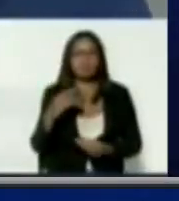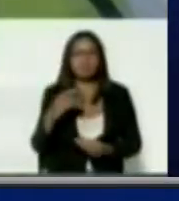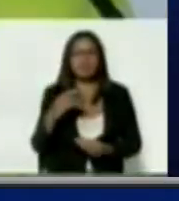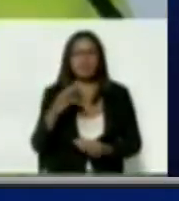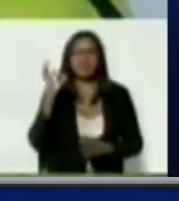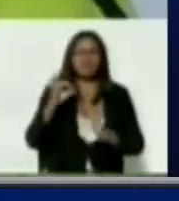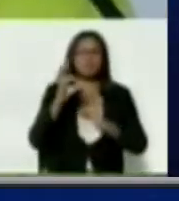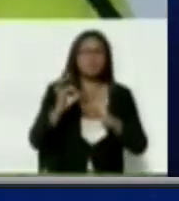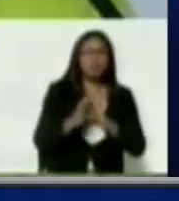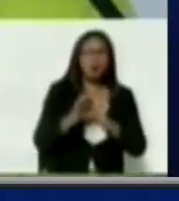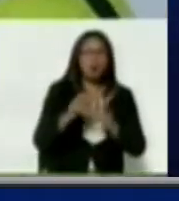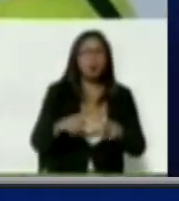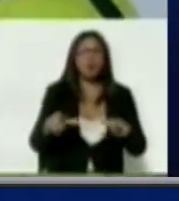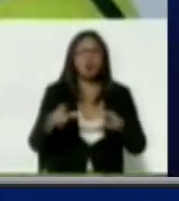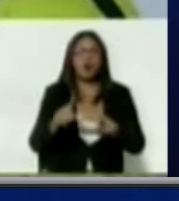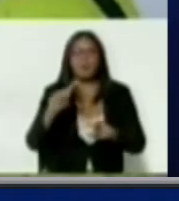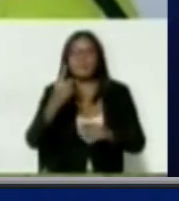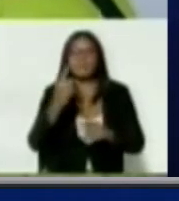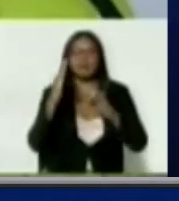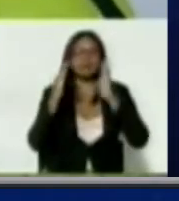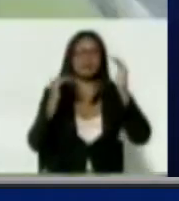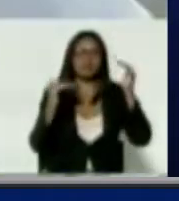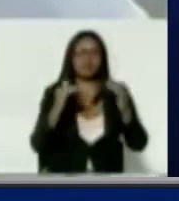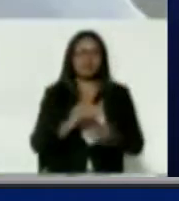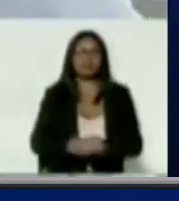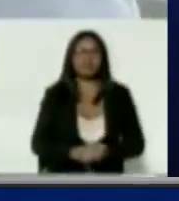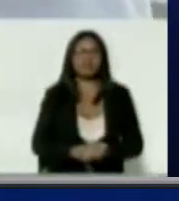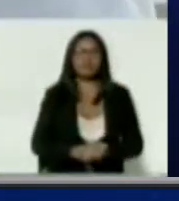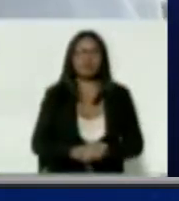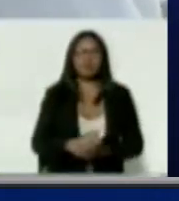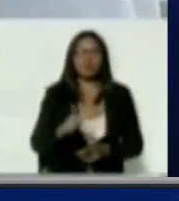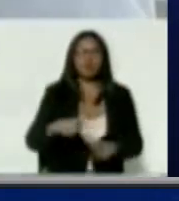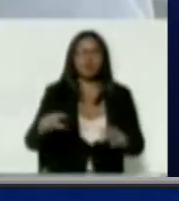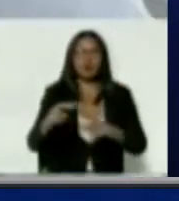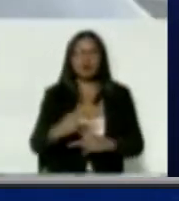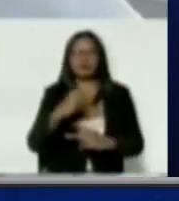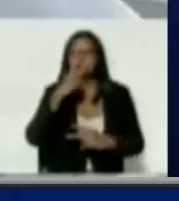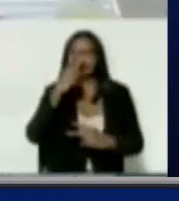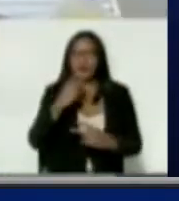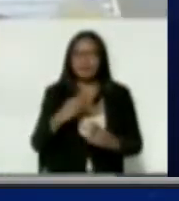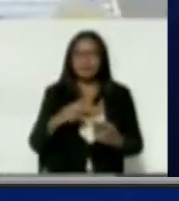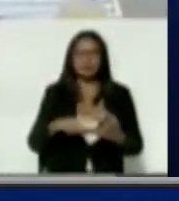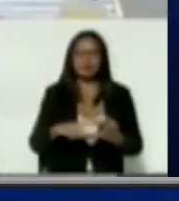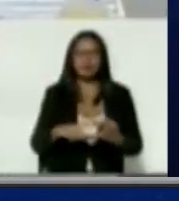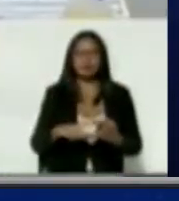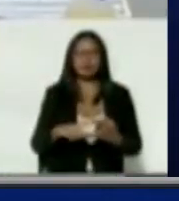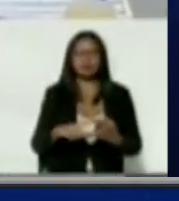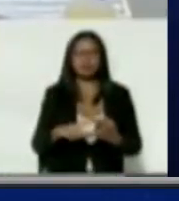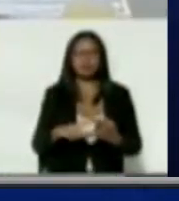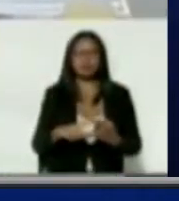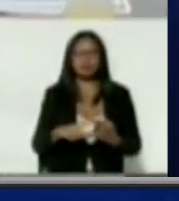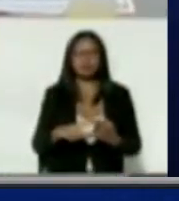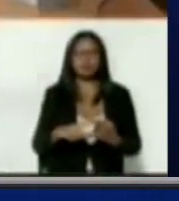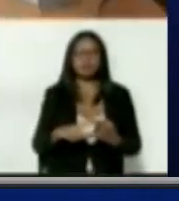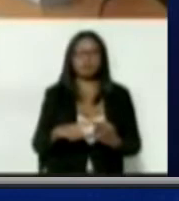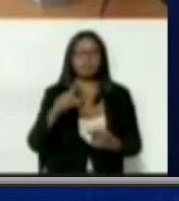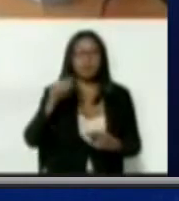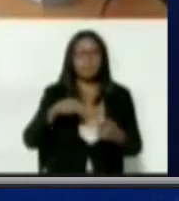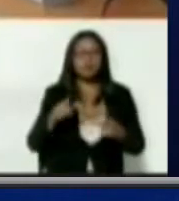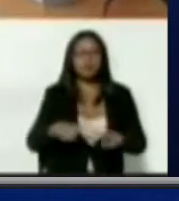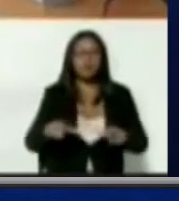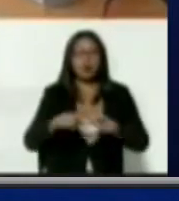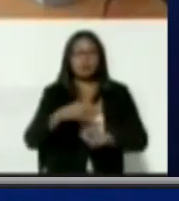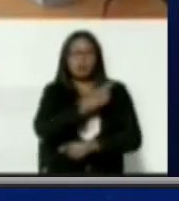grave como se sufre en el sistema de salud venezolano. Eso es lo primero como hombre de ciencia, como hombre de salud